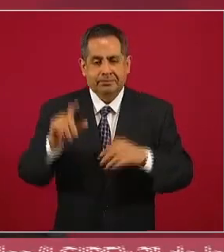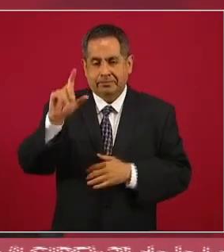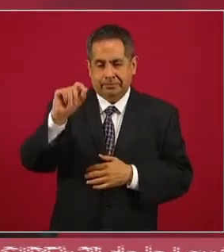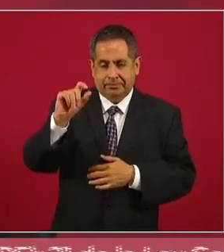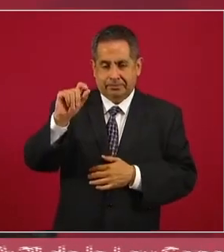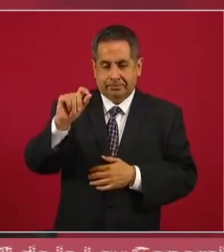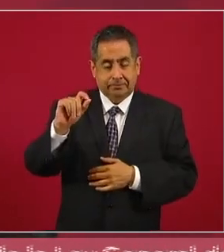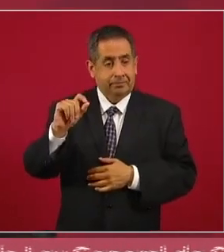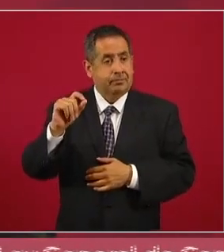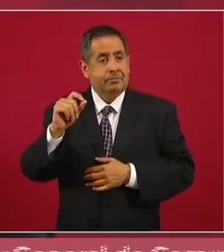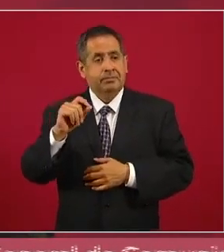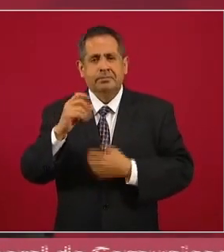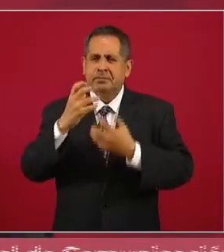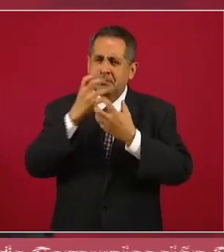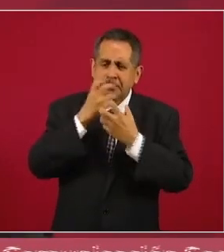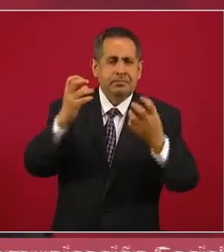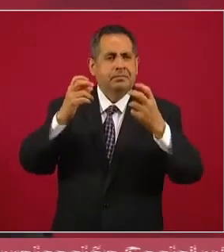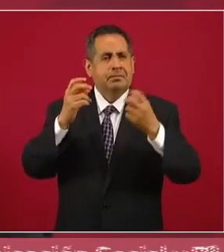20 vivas